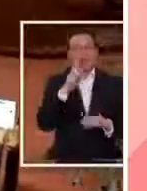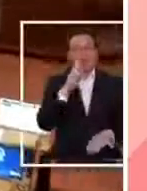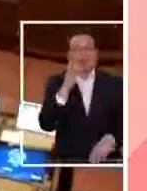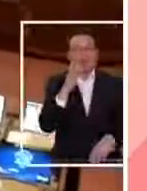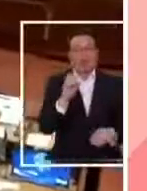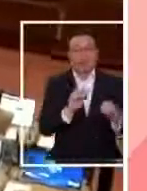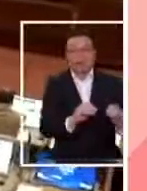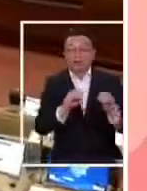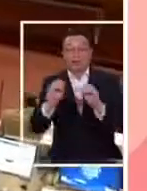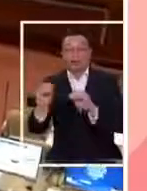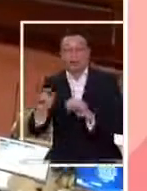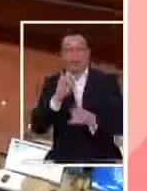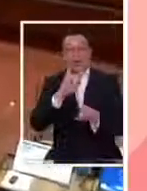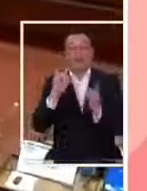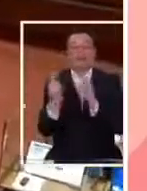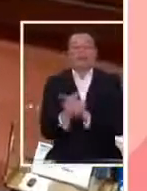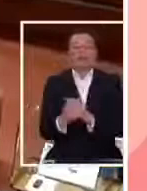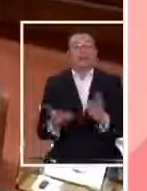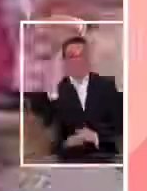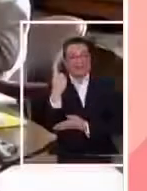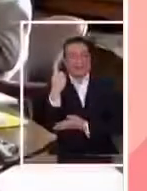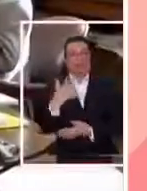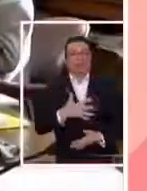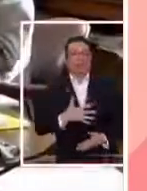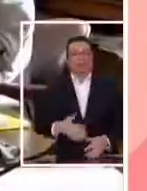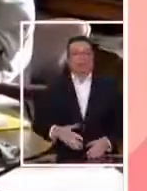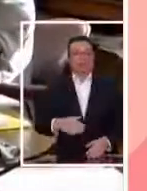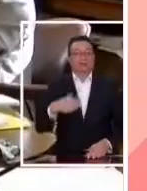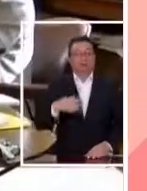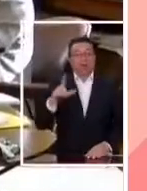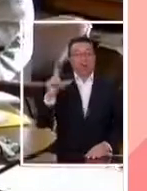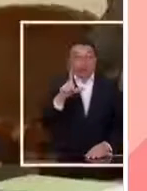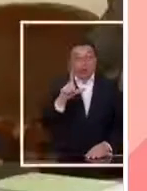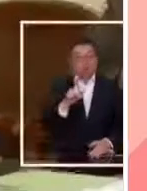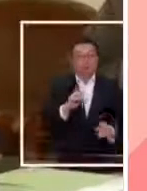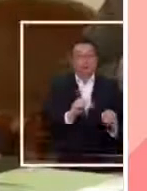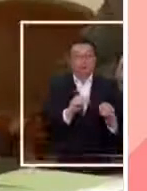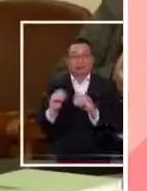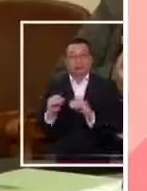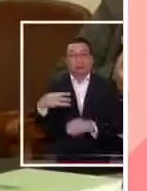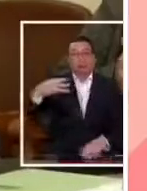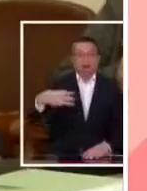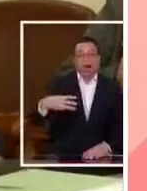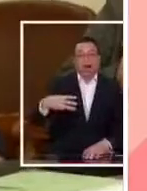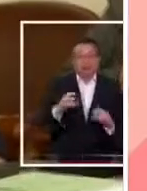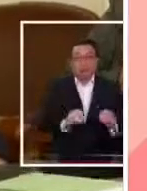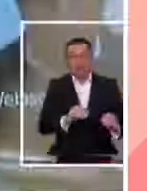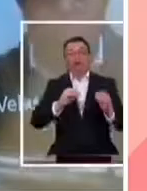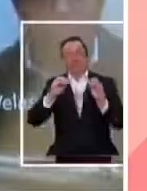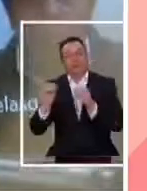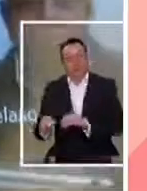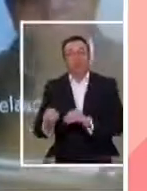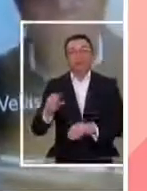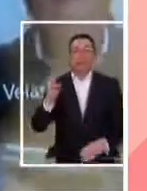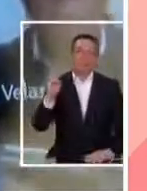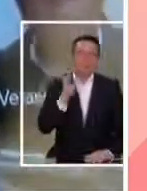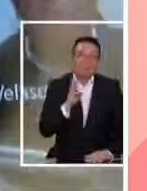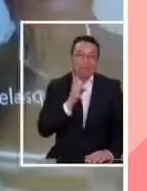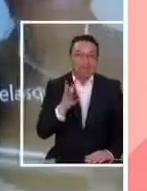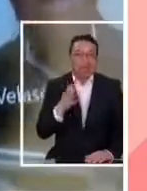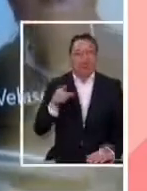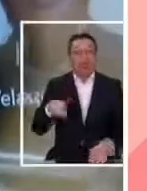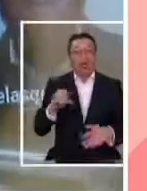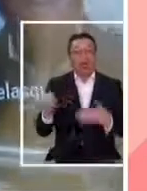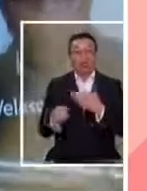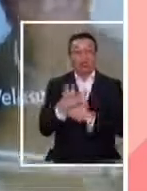personas que estaban dentro del 60% de mayor vulnerabilidad según Registro Social de Hogares. Yeah. Eso era hasta el año pasado. ¿Y ahora?